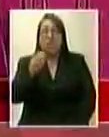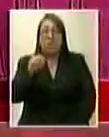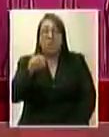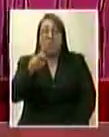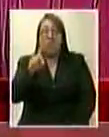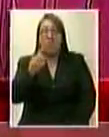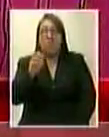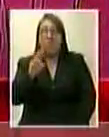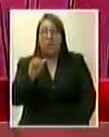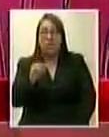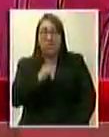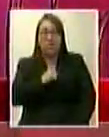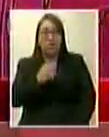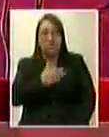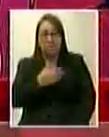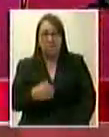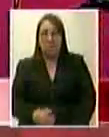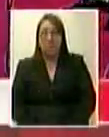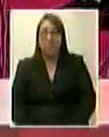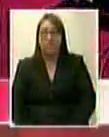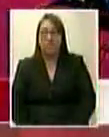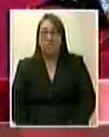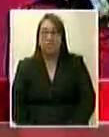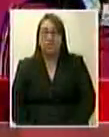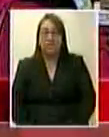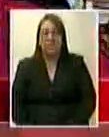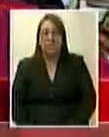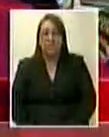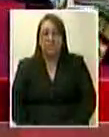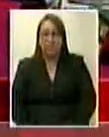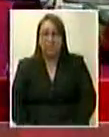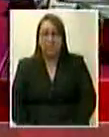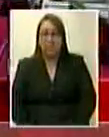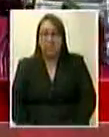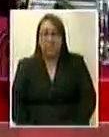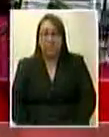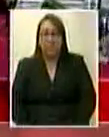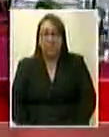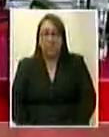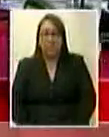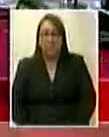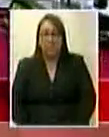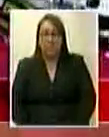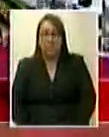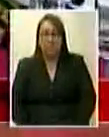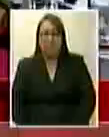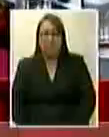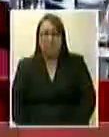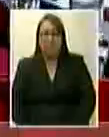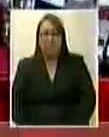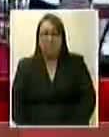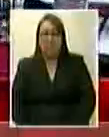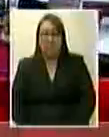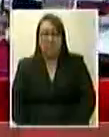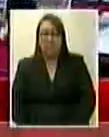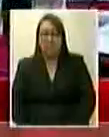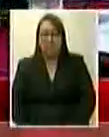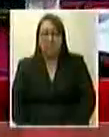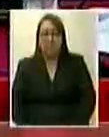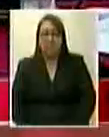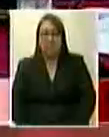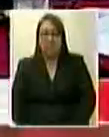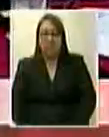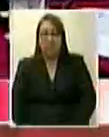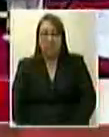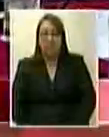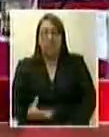Señor presidente, señora ministra de Educación, un saludo. Bueno, quiero aprovechar la oportunidad para informar de que el